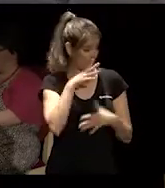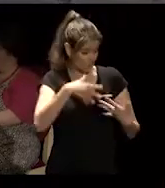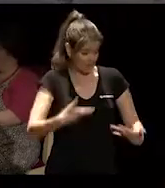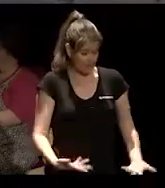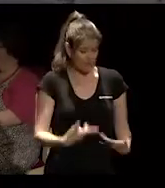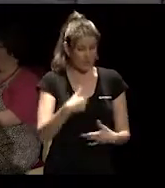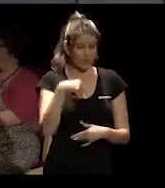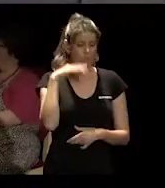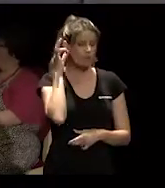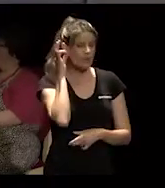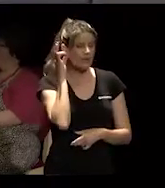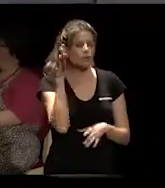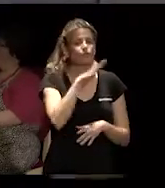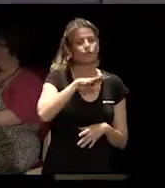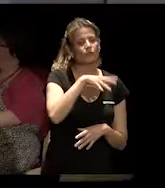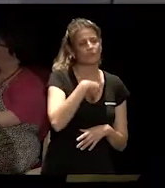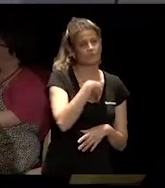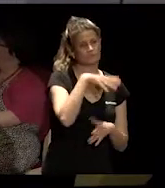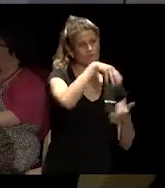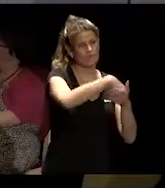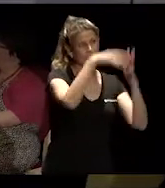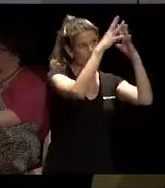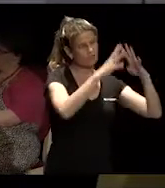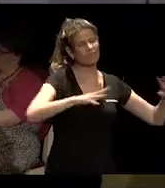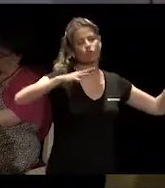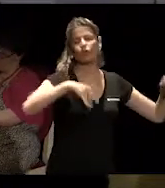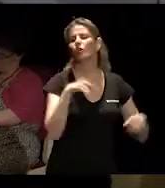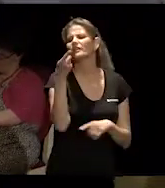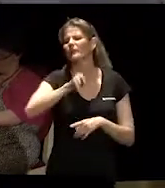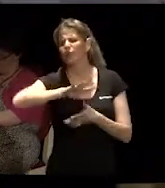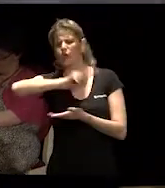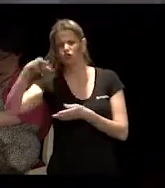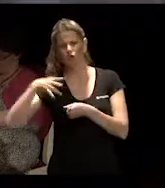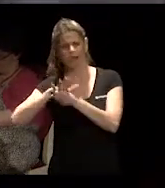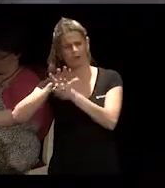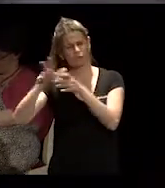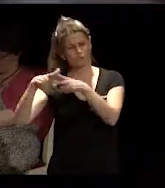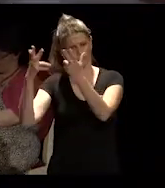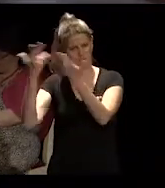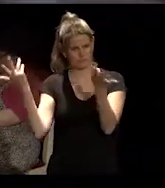en el circo, pero no solo en el circo, sino en cualquier ámbito social. Es decir, no tratamos de un feminismo